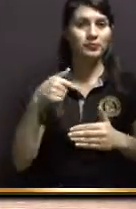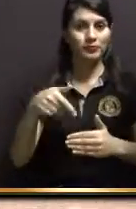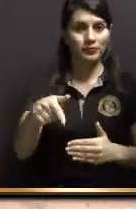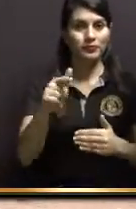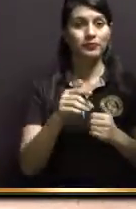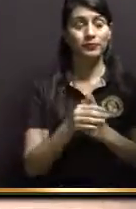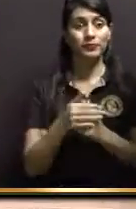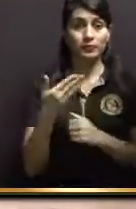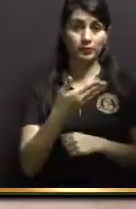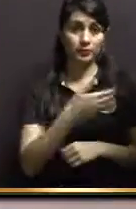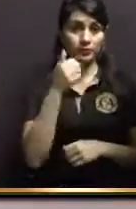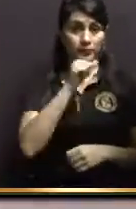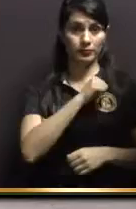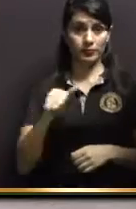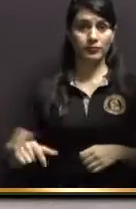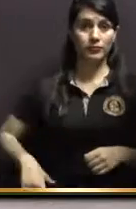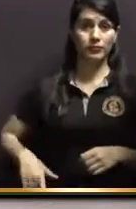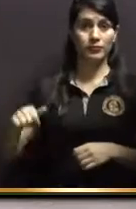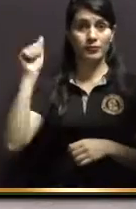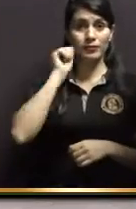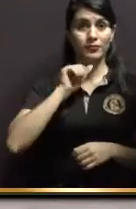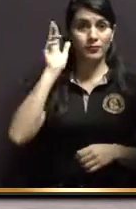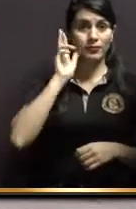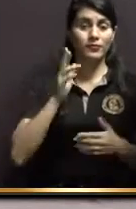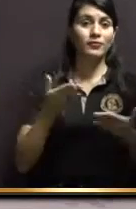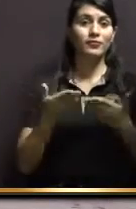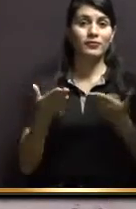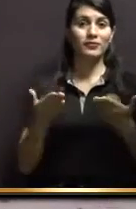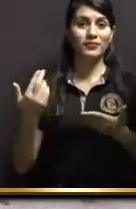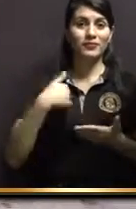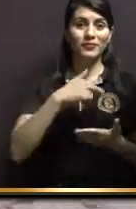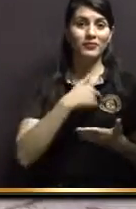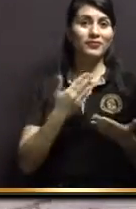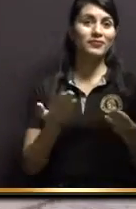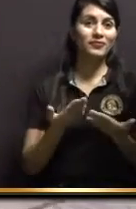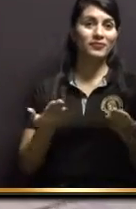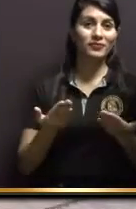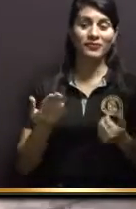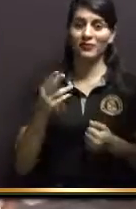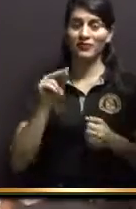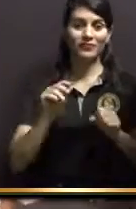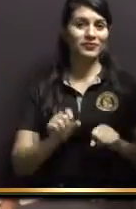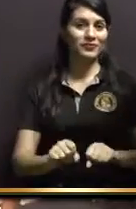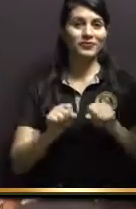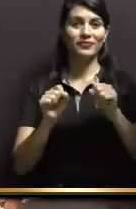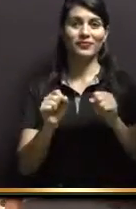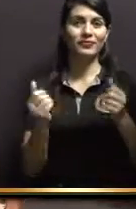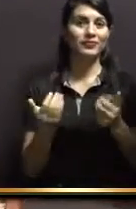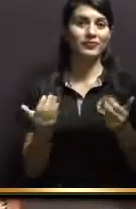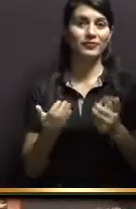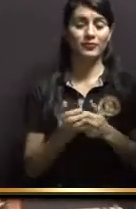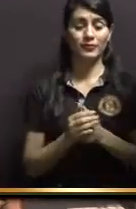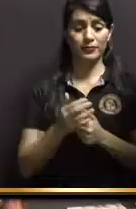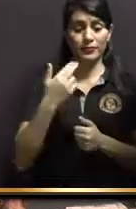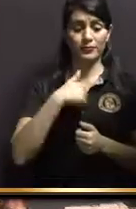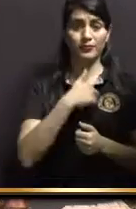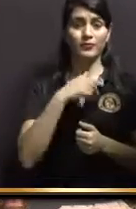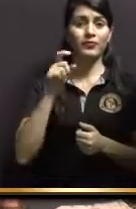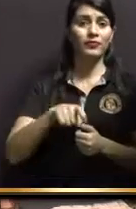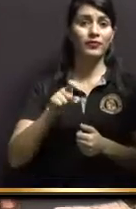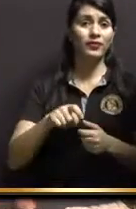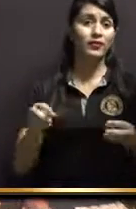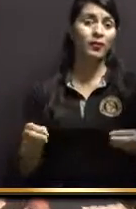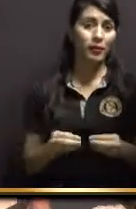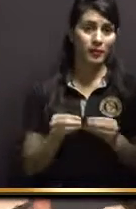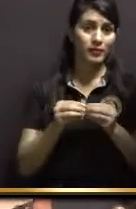licenciado Alan, pues, tenemos que darle oxígeno por ahorita, ¿va? Porque no lo podemos estar obligándolo a hacer